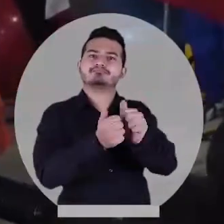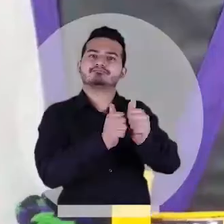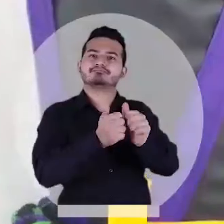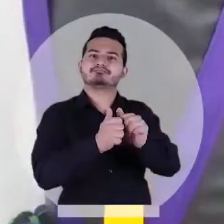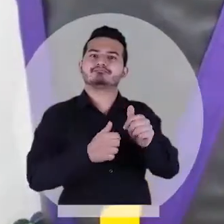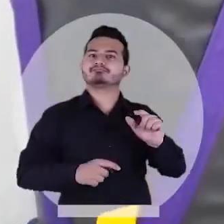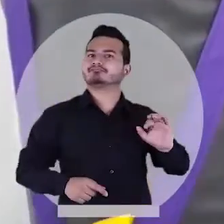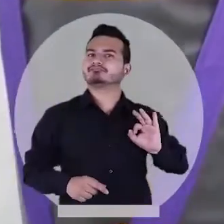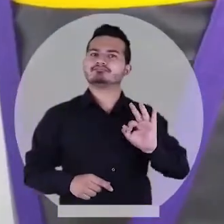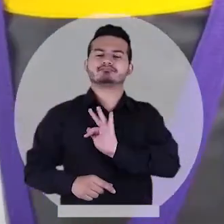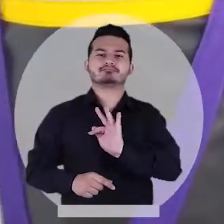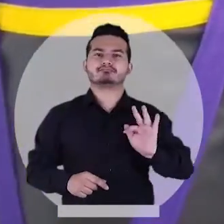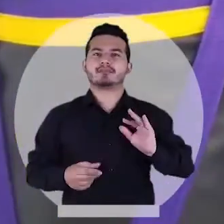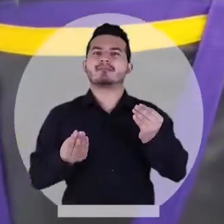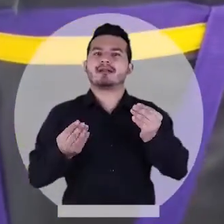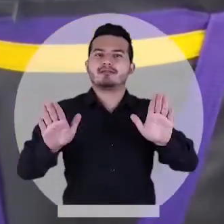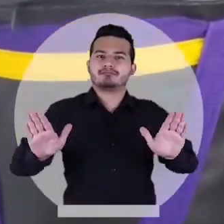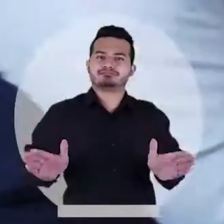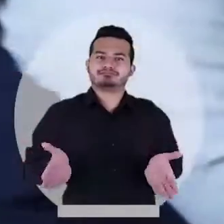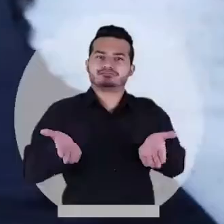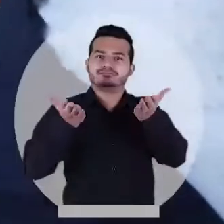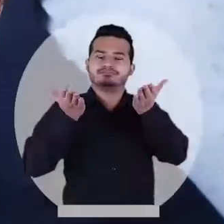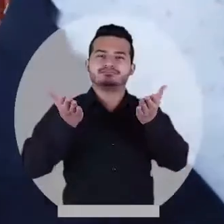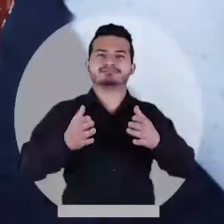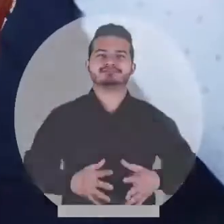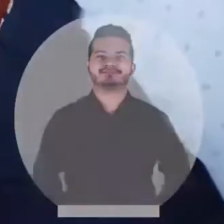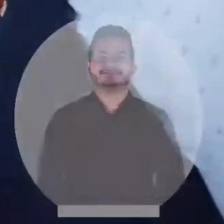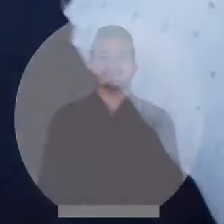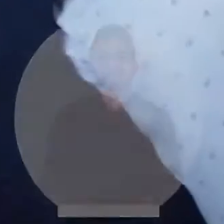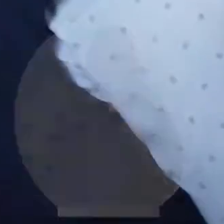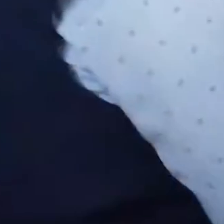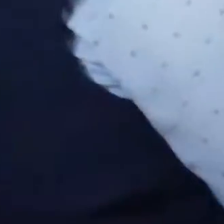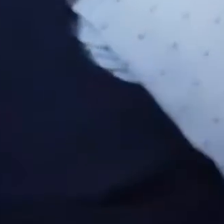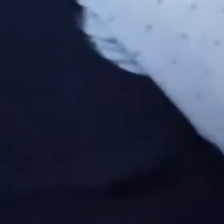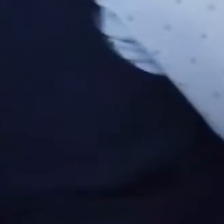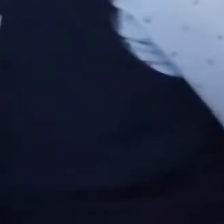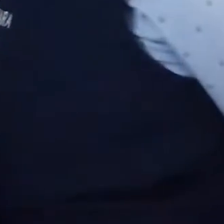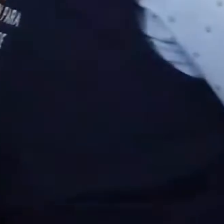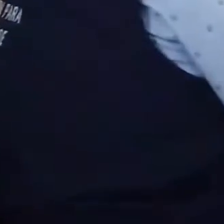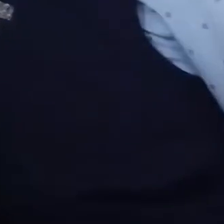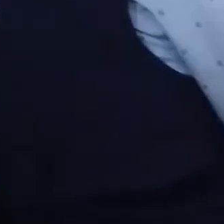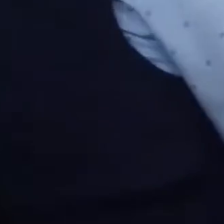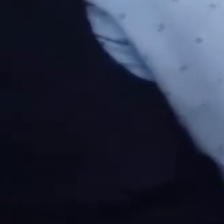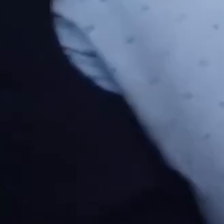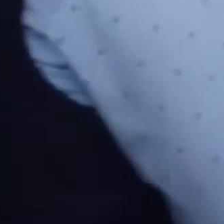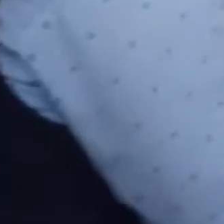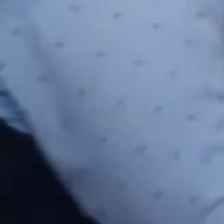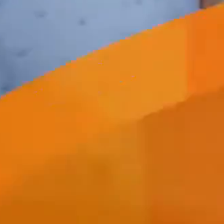medio de entrenamiento, como tanto como entrenamiento como centro de terapia.